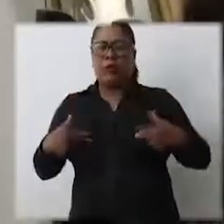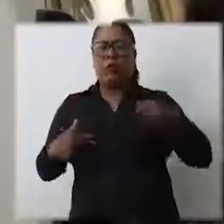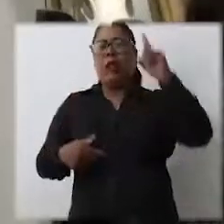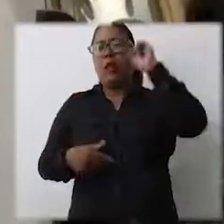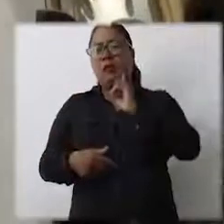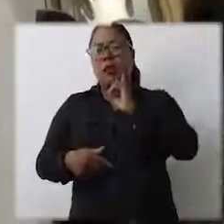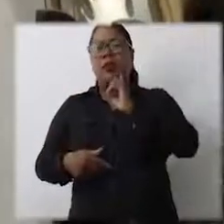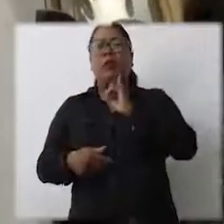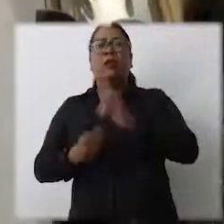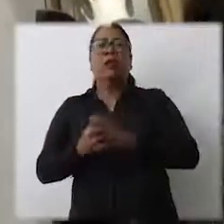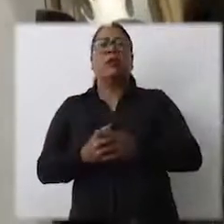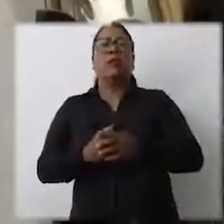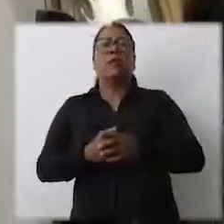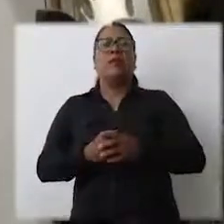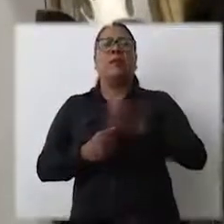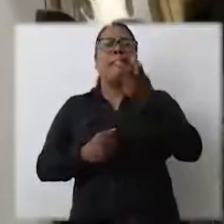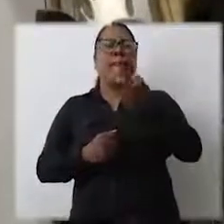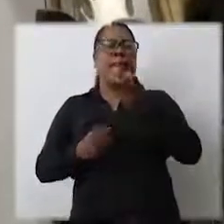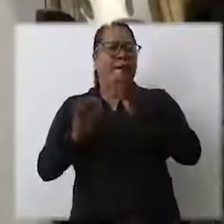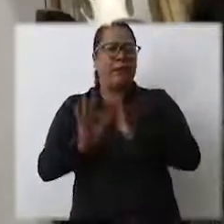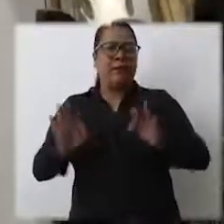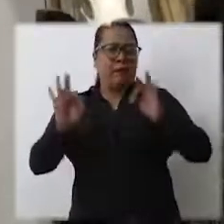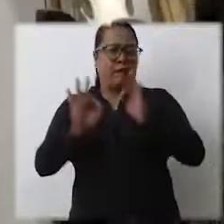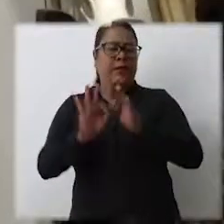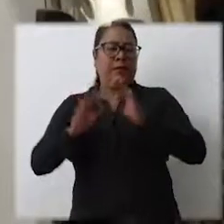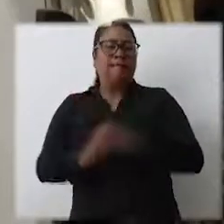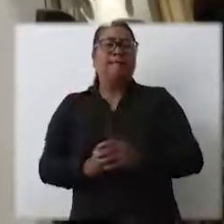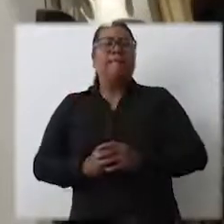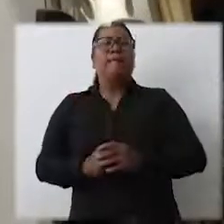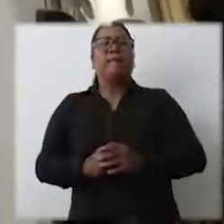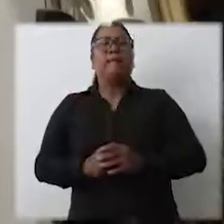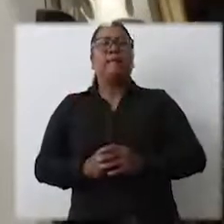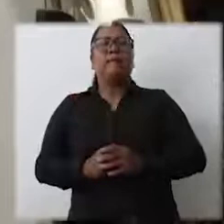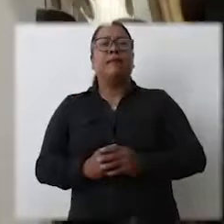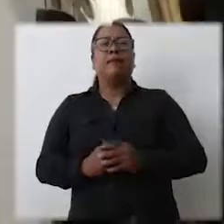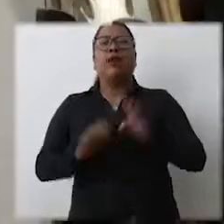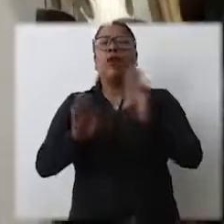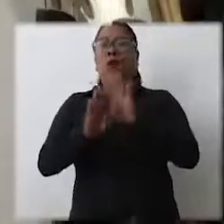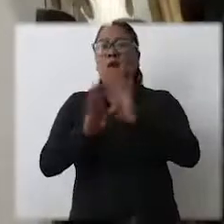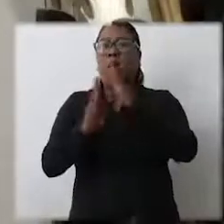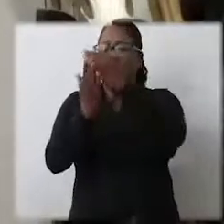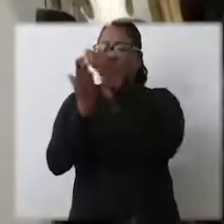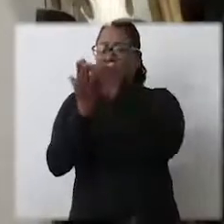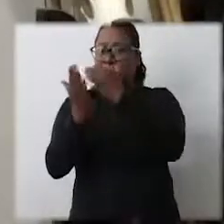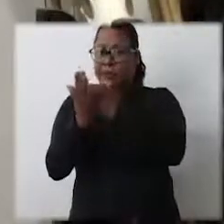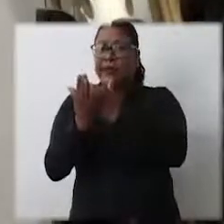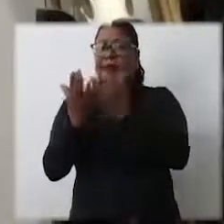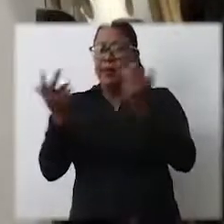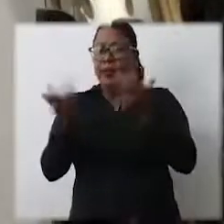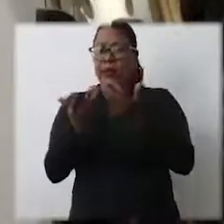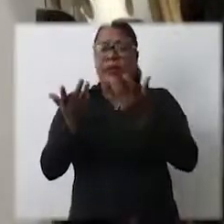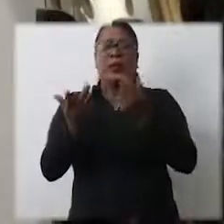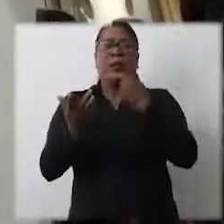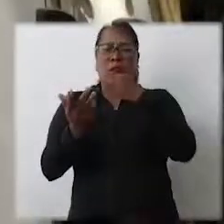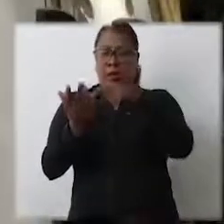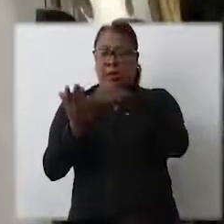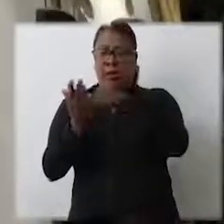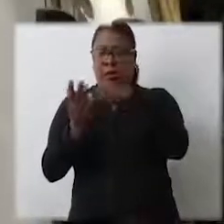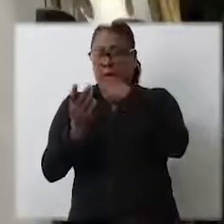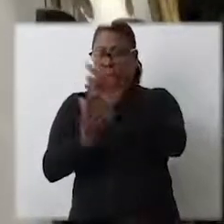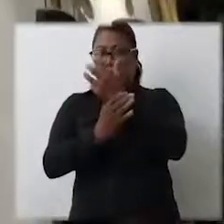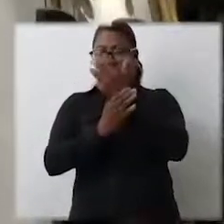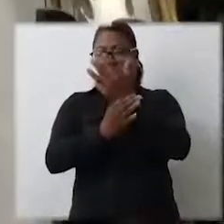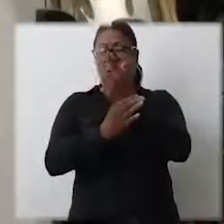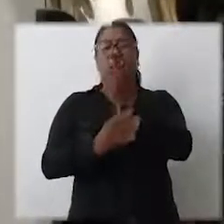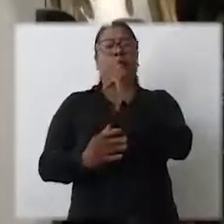de violencia de género contra las mujeres, propiciando su plena participación en todas las esferas de la vida. Desde este